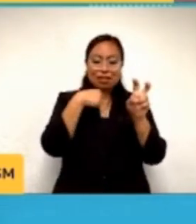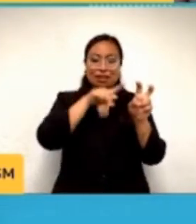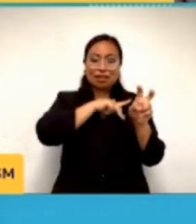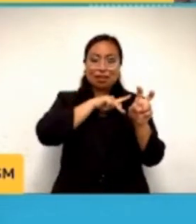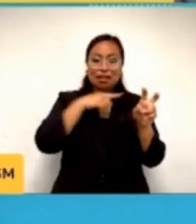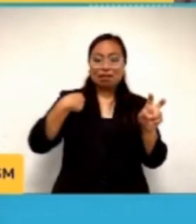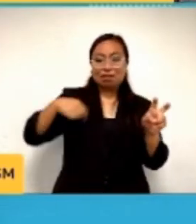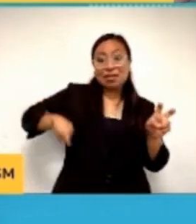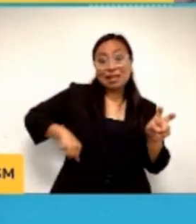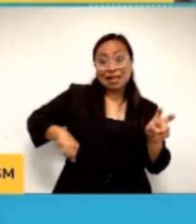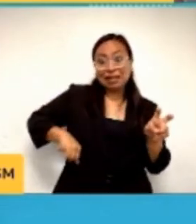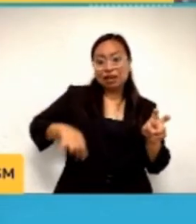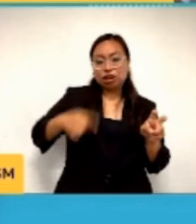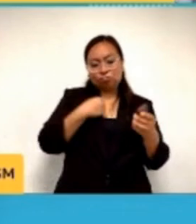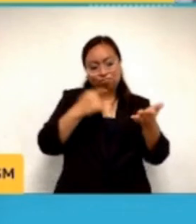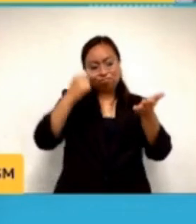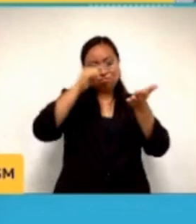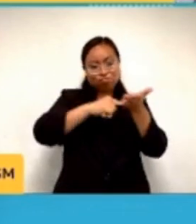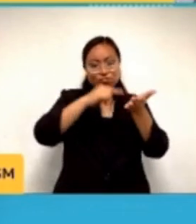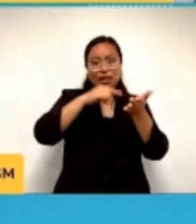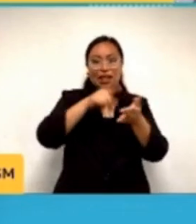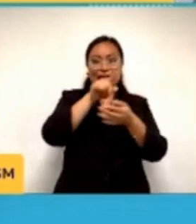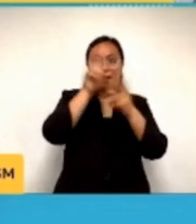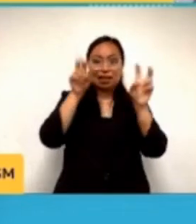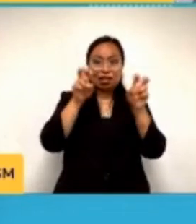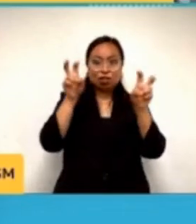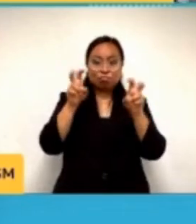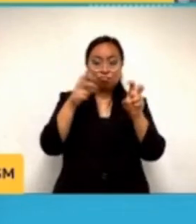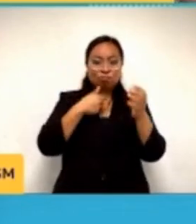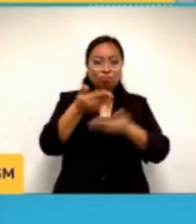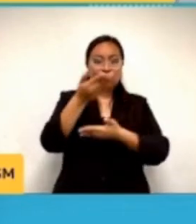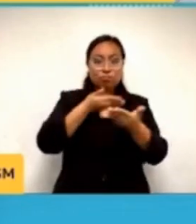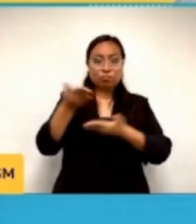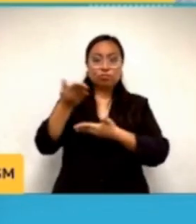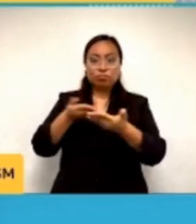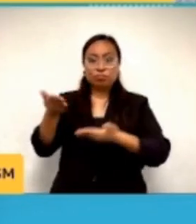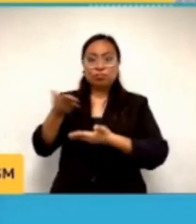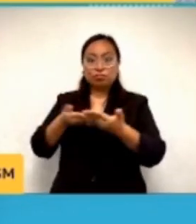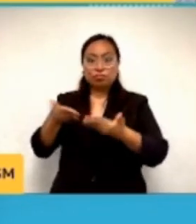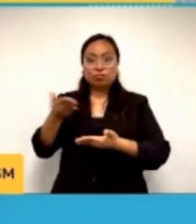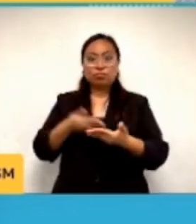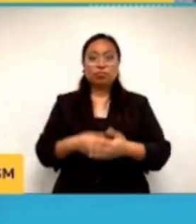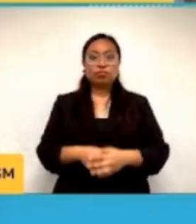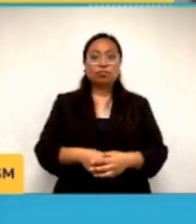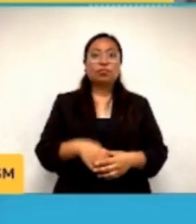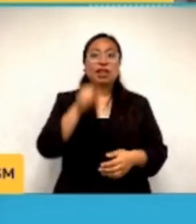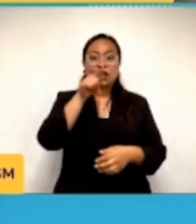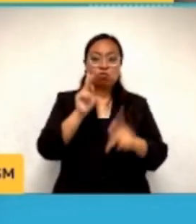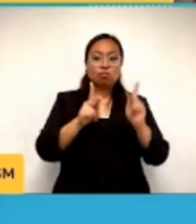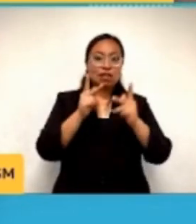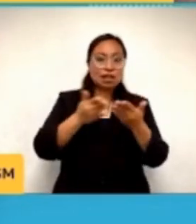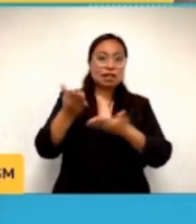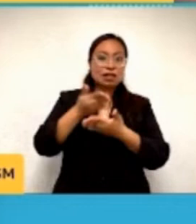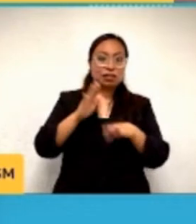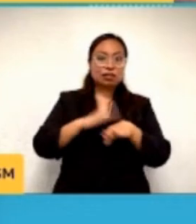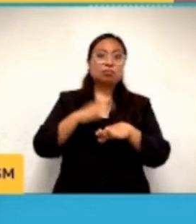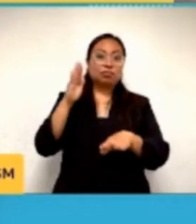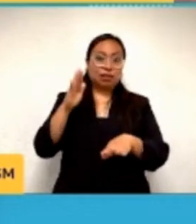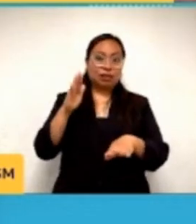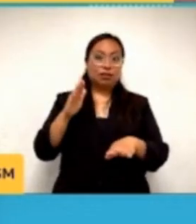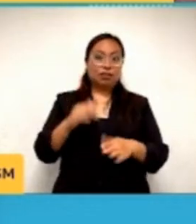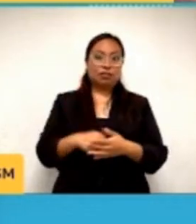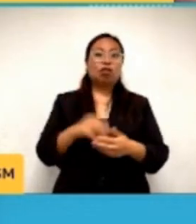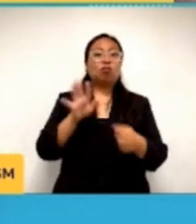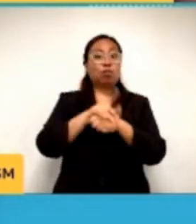LinkedIn, si tú pones uno de los temas que a ti te interesan más, que de los que tú hablas más, porque ya